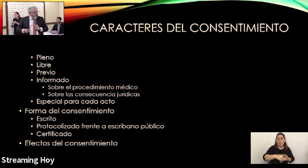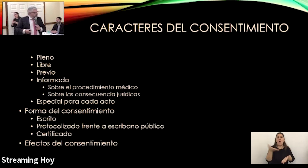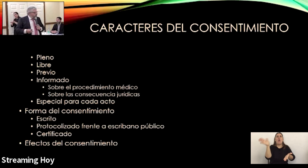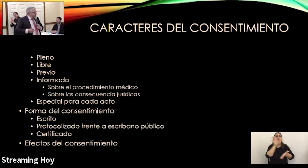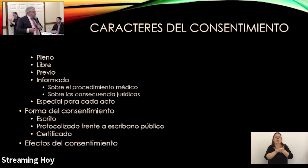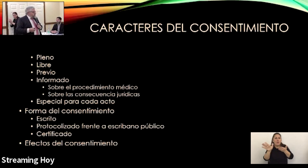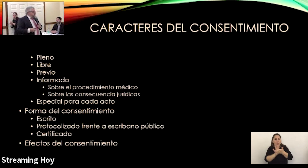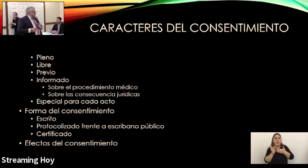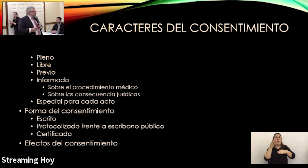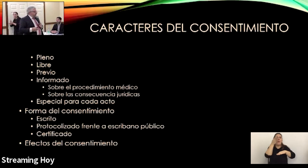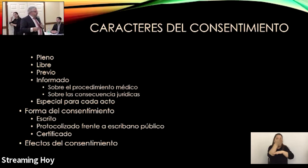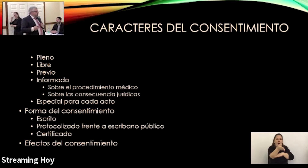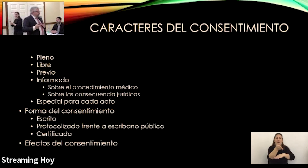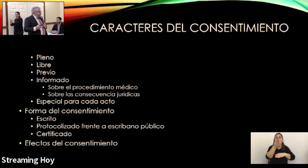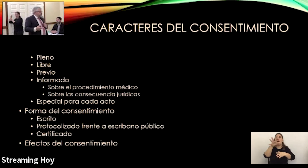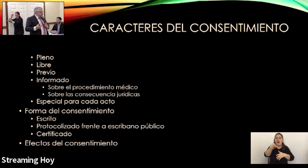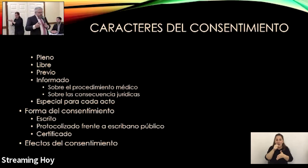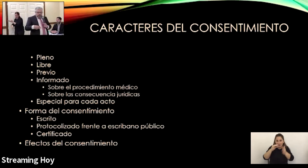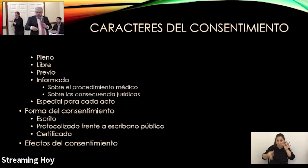¿Sí?